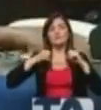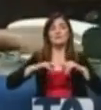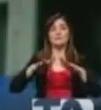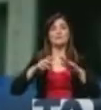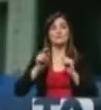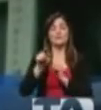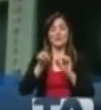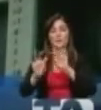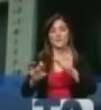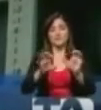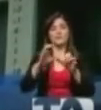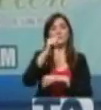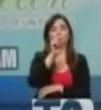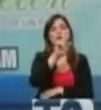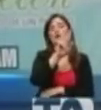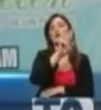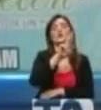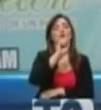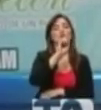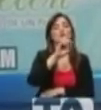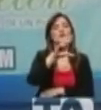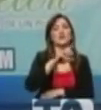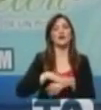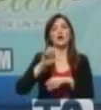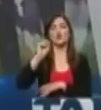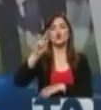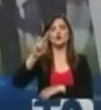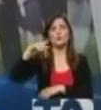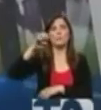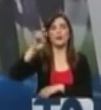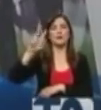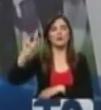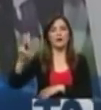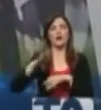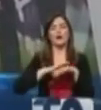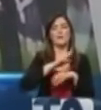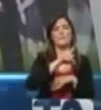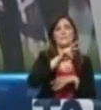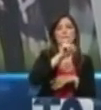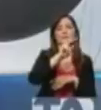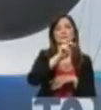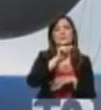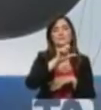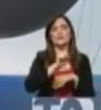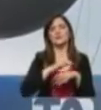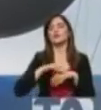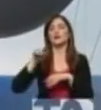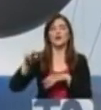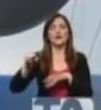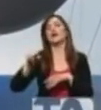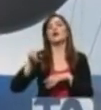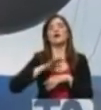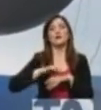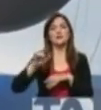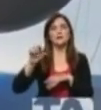cabeza de Radio Carrusel, Super K, La Prensa y Radio Revolución, estaciones incautadas por el gobierno desde 2009 y por la